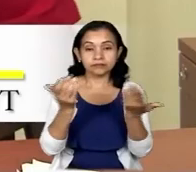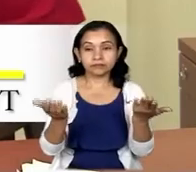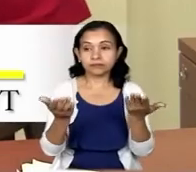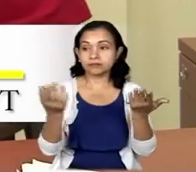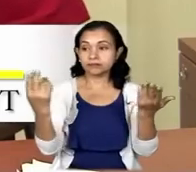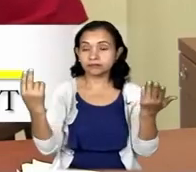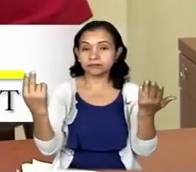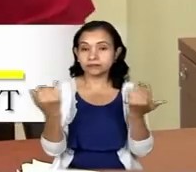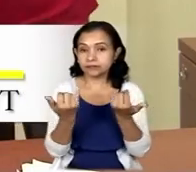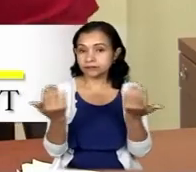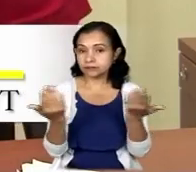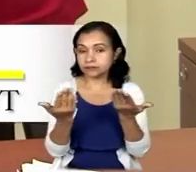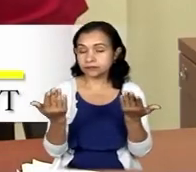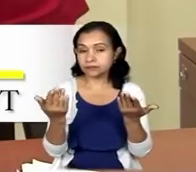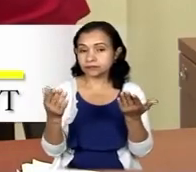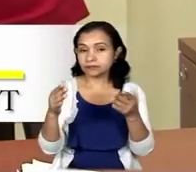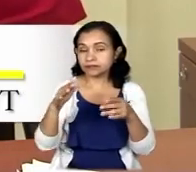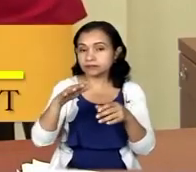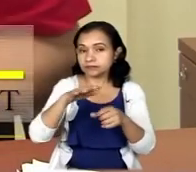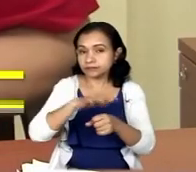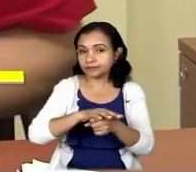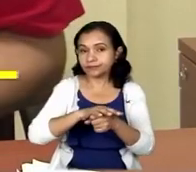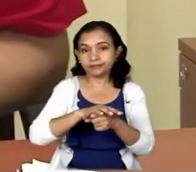presentar situaciones